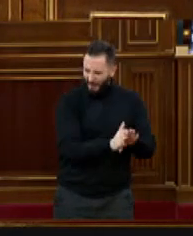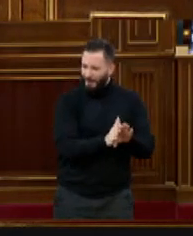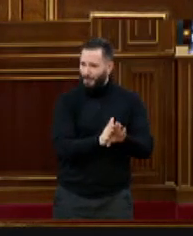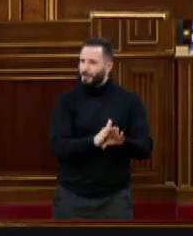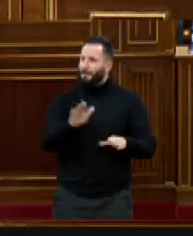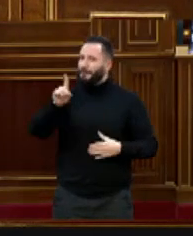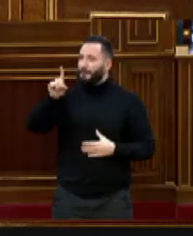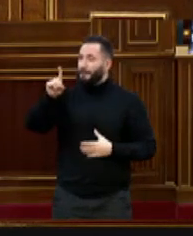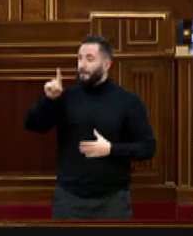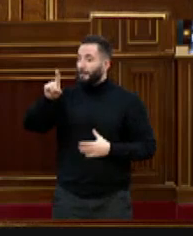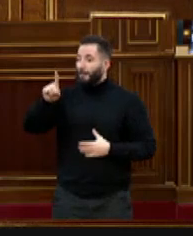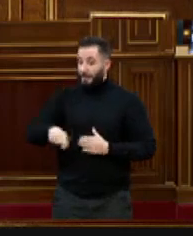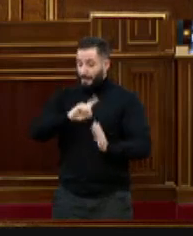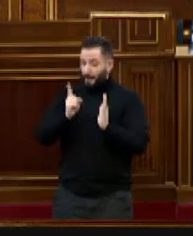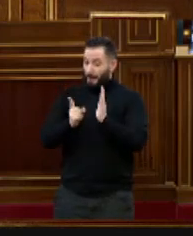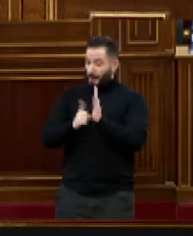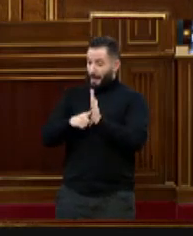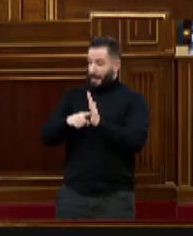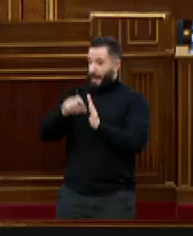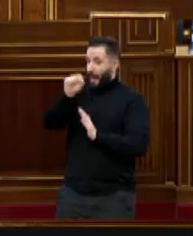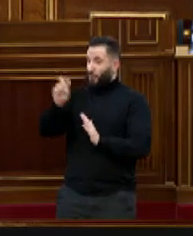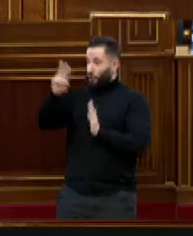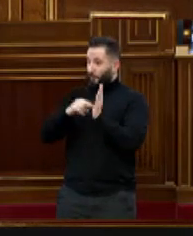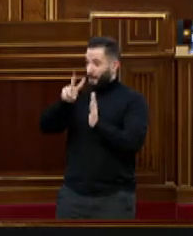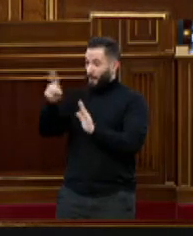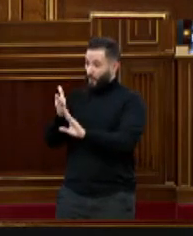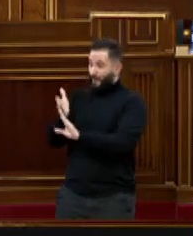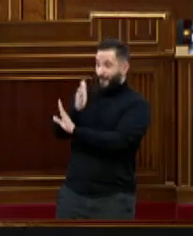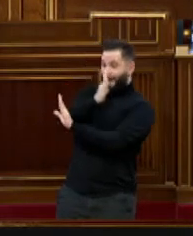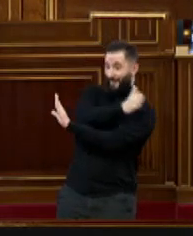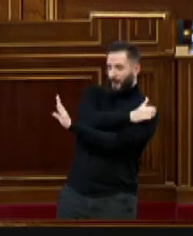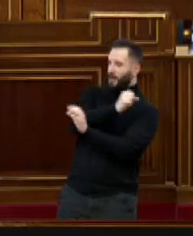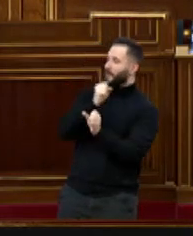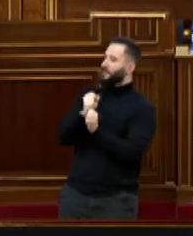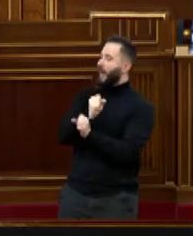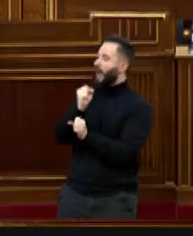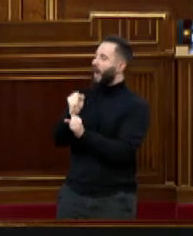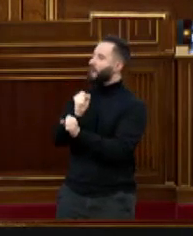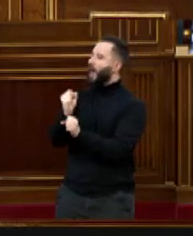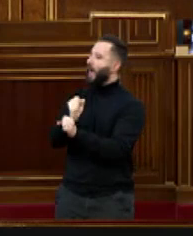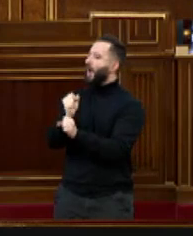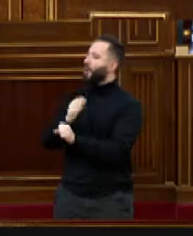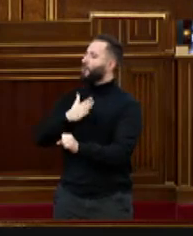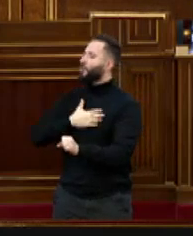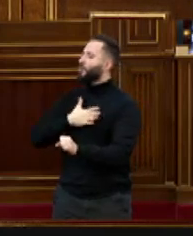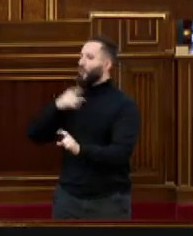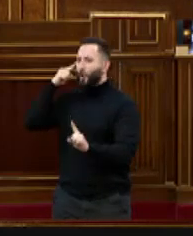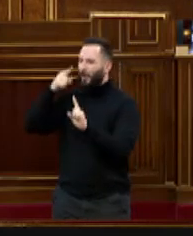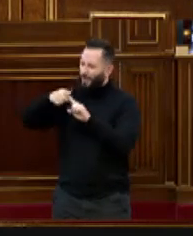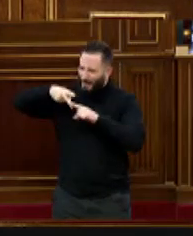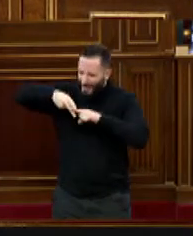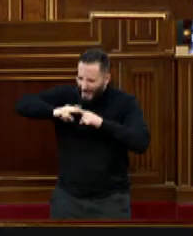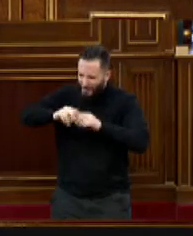supuso antes de la aprobación de esta ley en el año 2021 el trabajo en gente posteriormente para construir los instrumentos